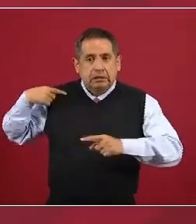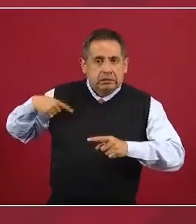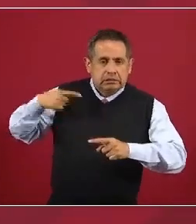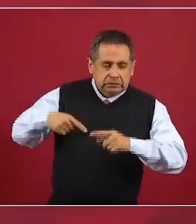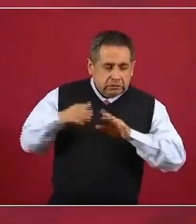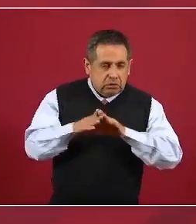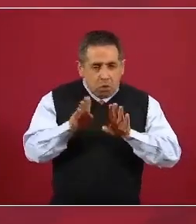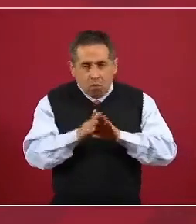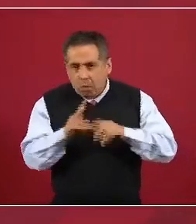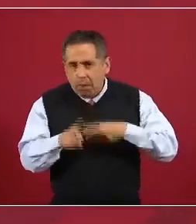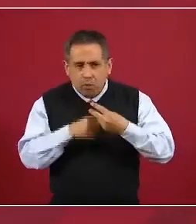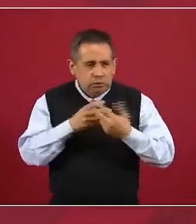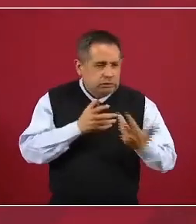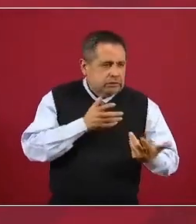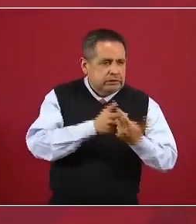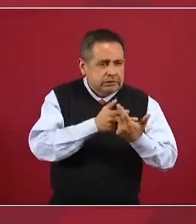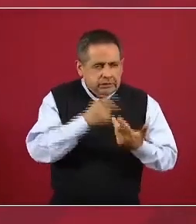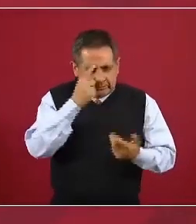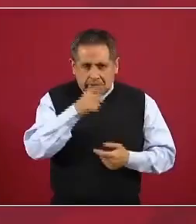venía